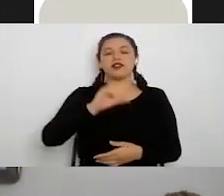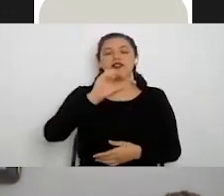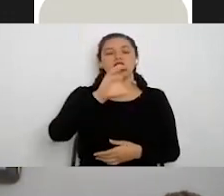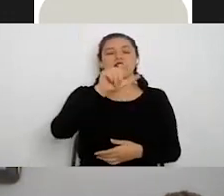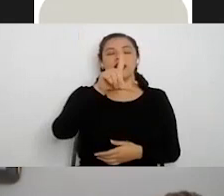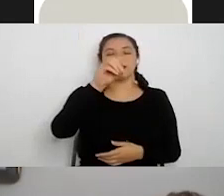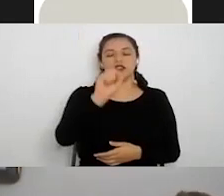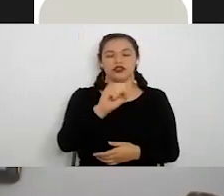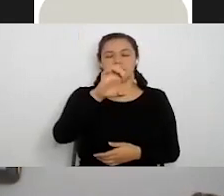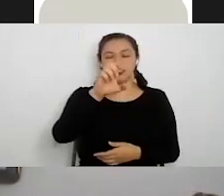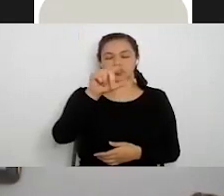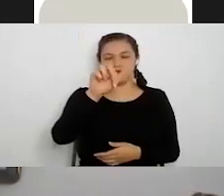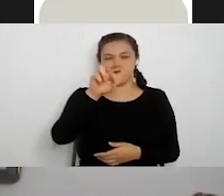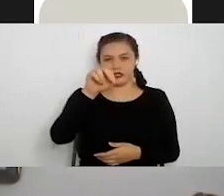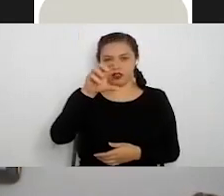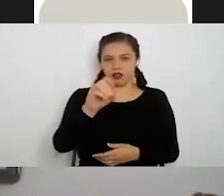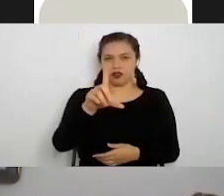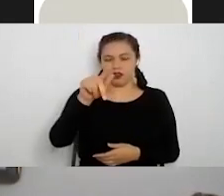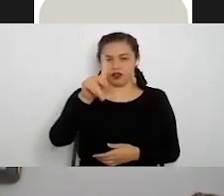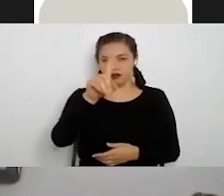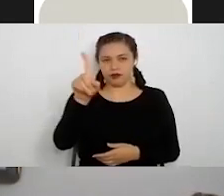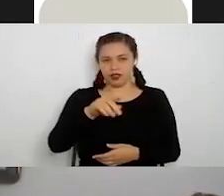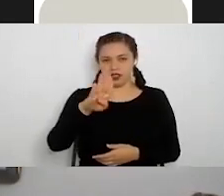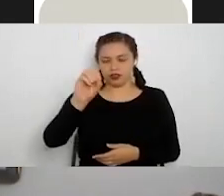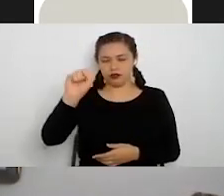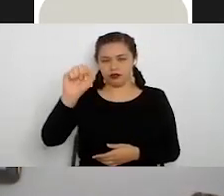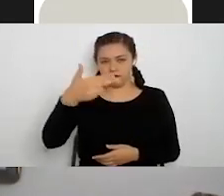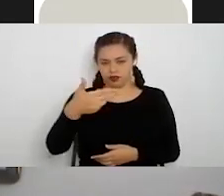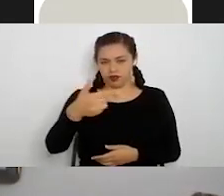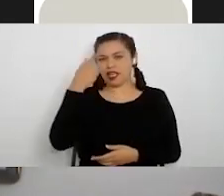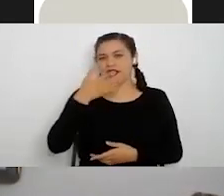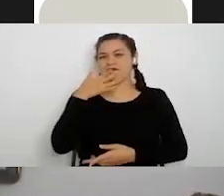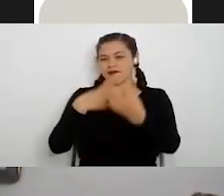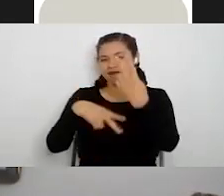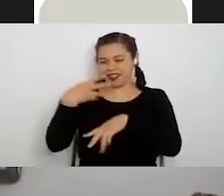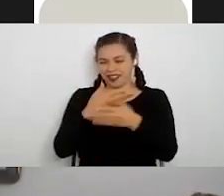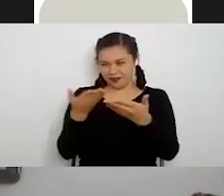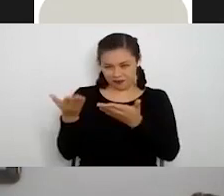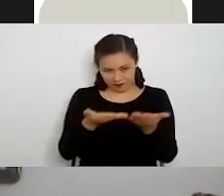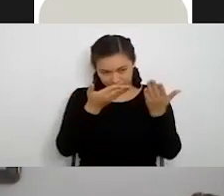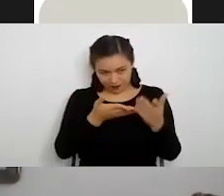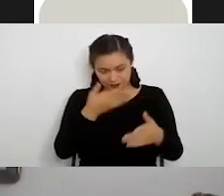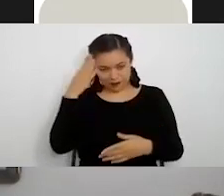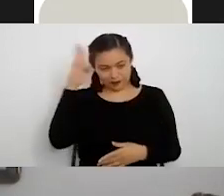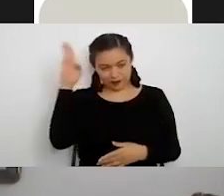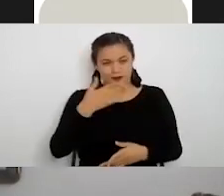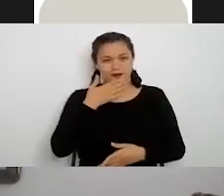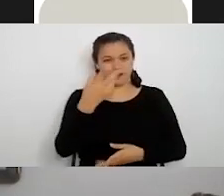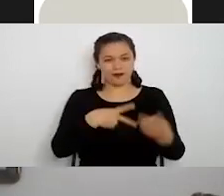López Bosch Larenas, para que por favor nos brinde un mensaje de bienvenida. Adelante, maestro, por favor,